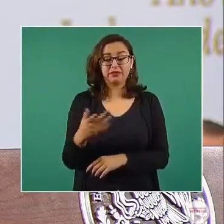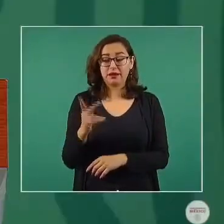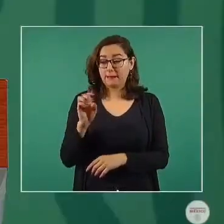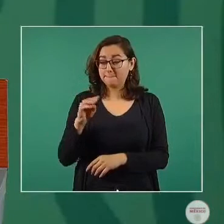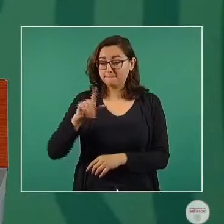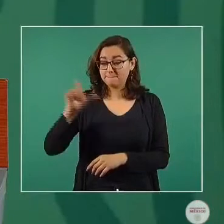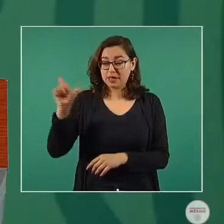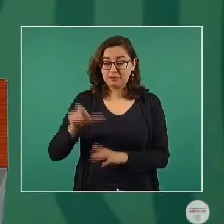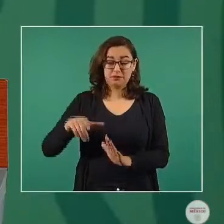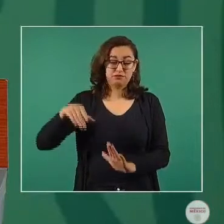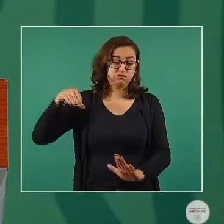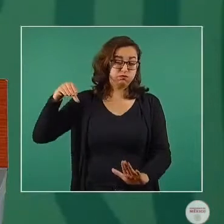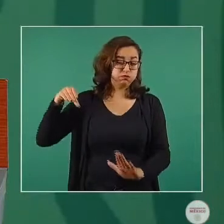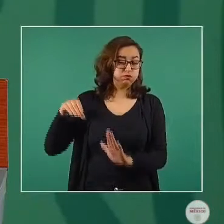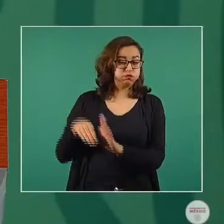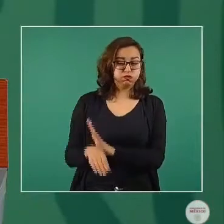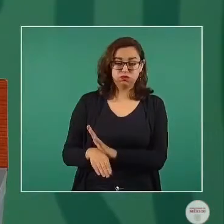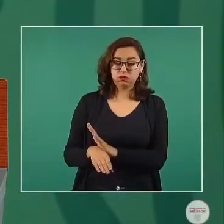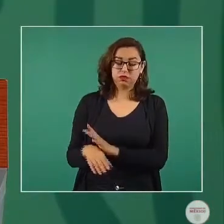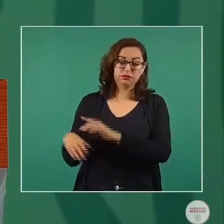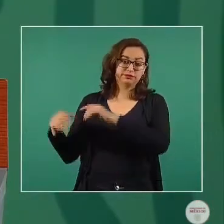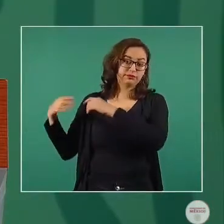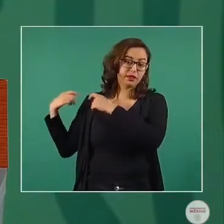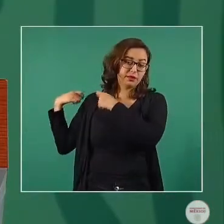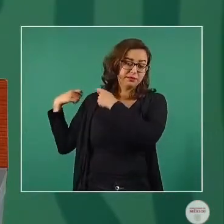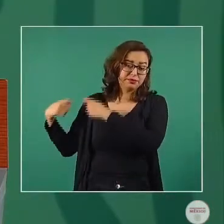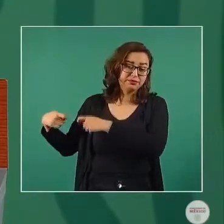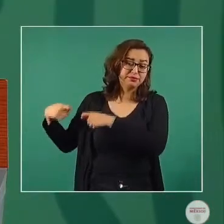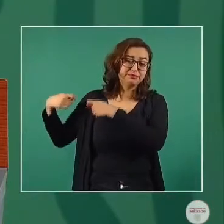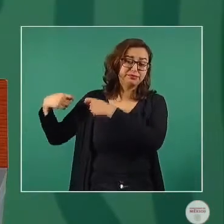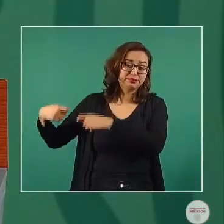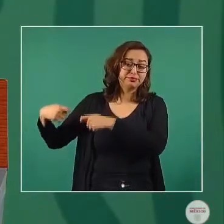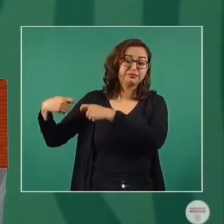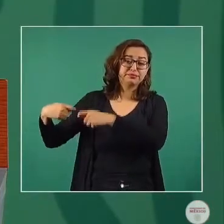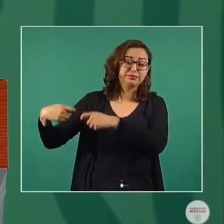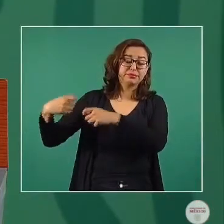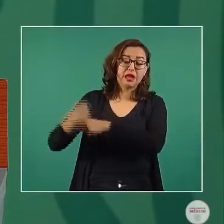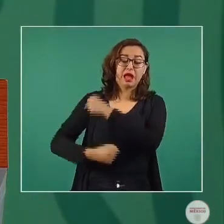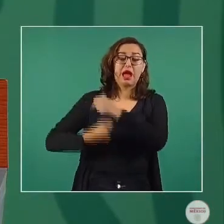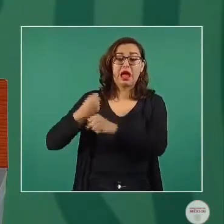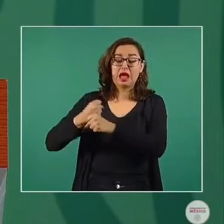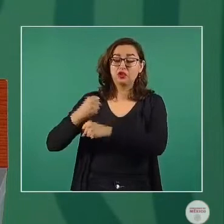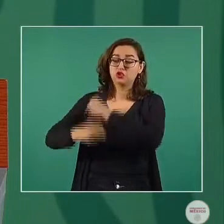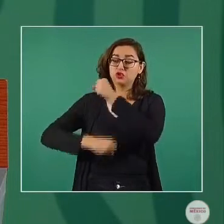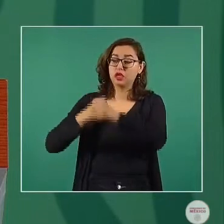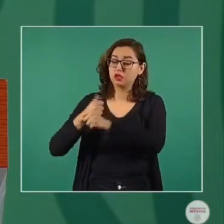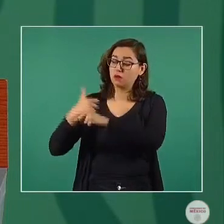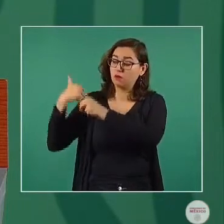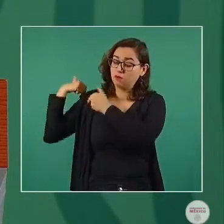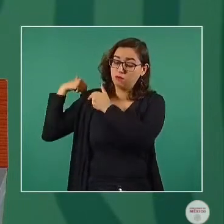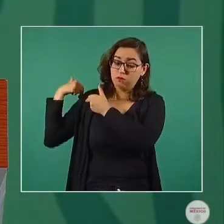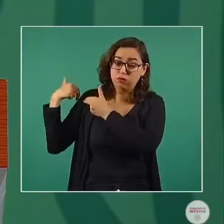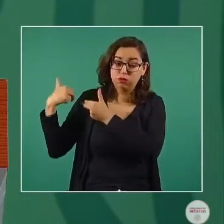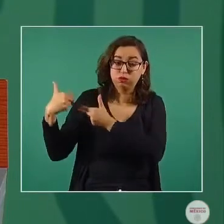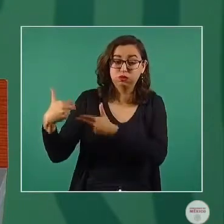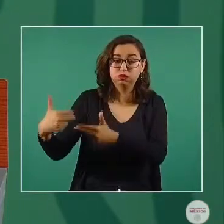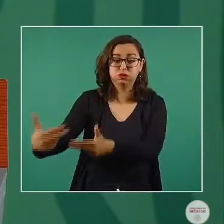muchos años de abandono, porque el propósito que tenían los gobiernos